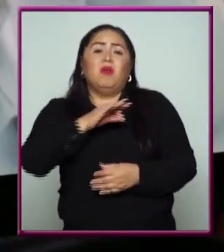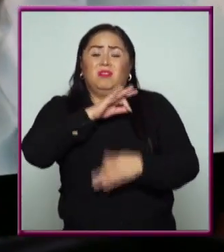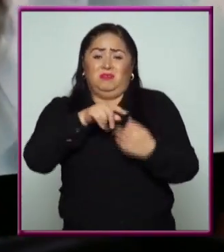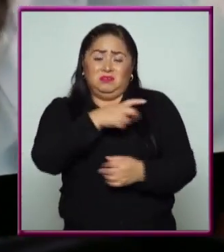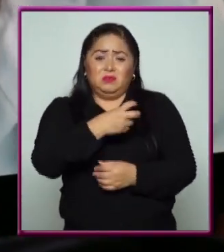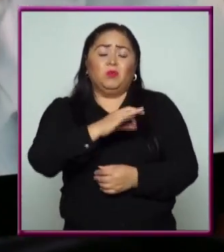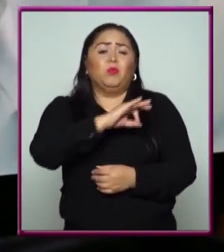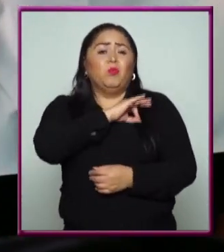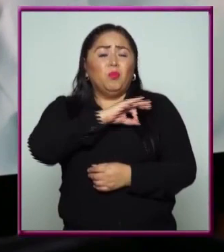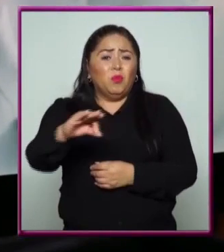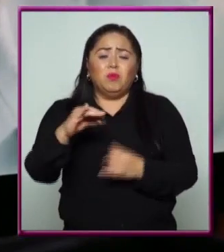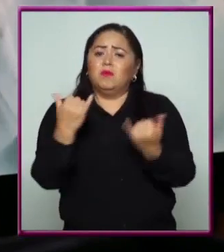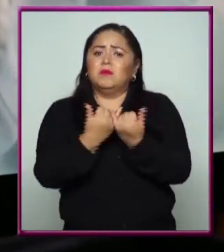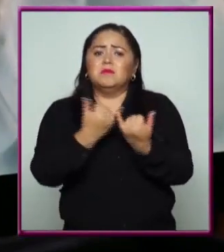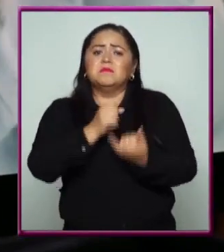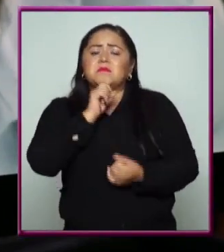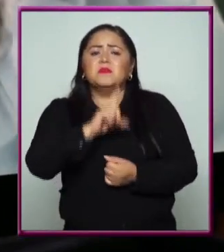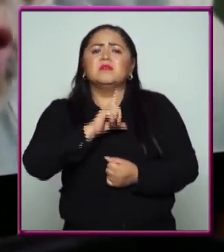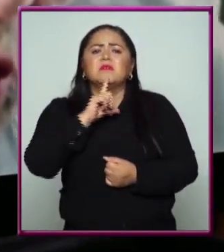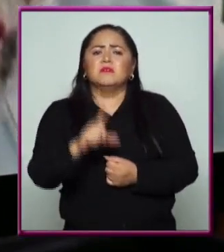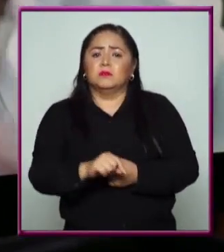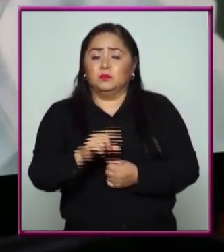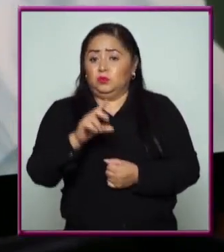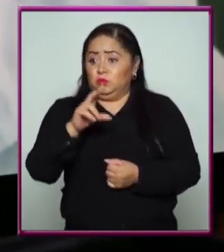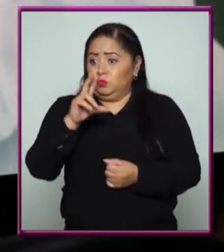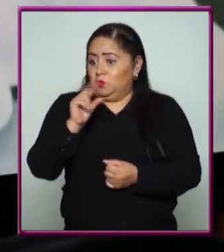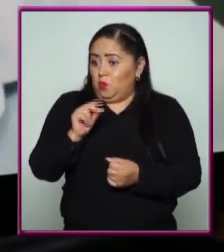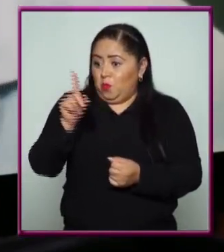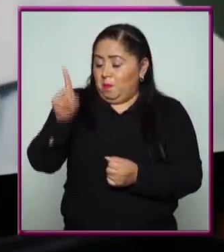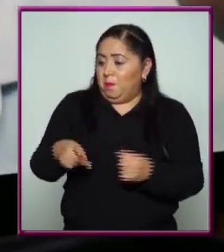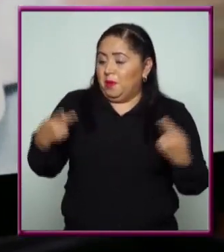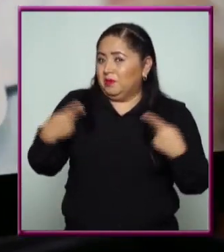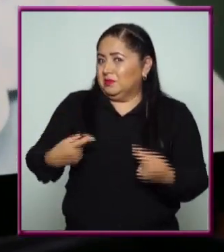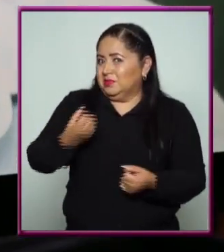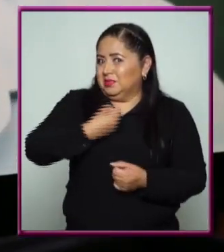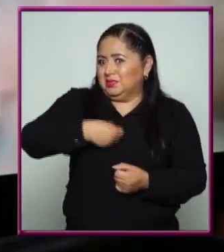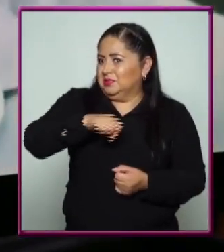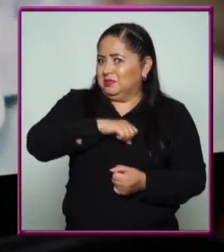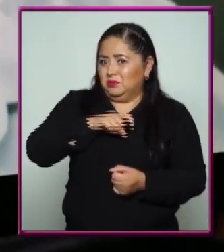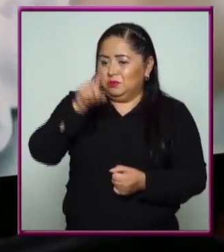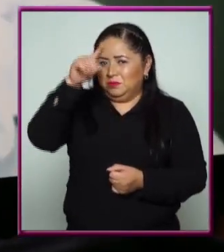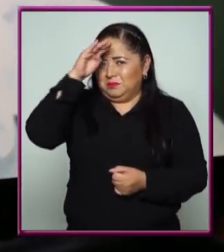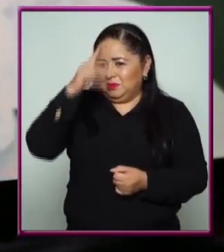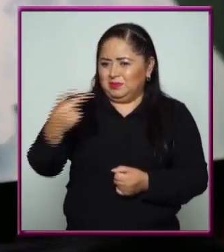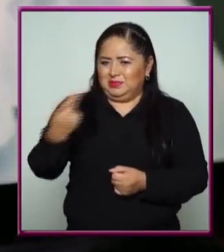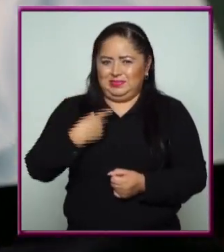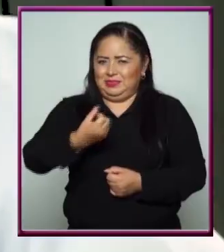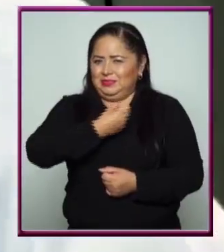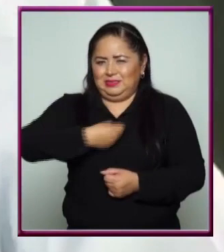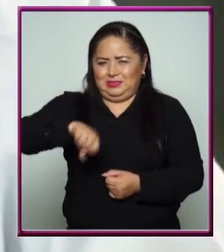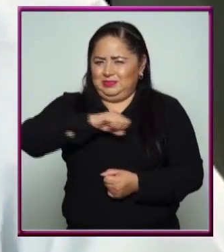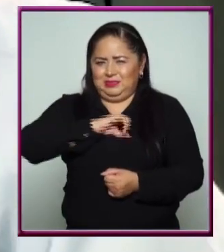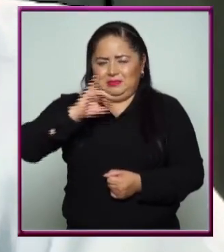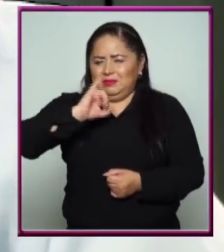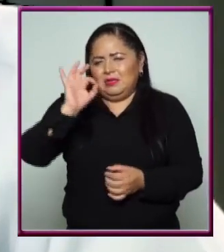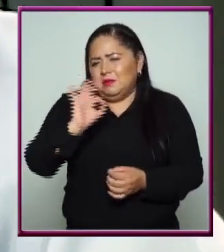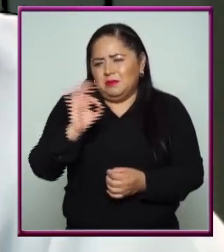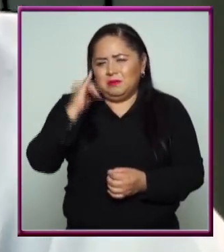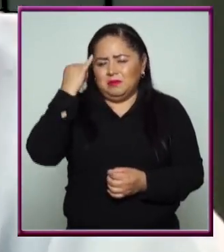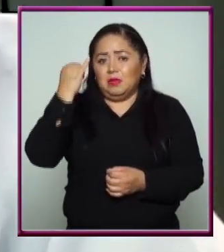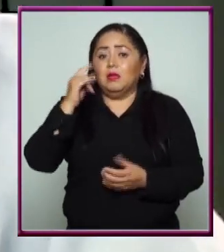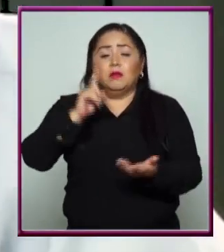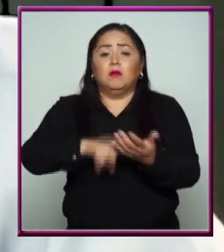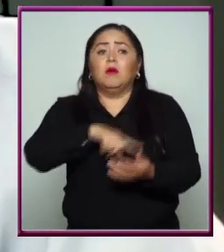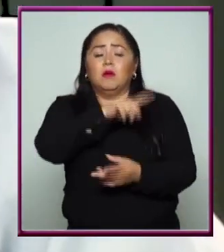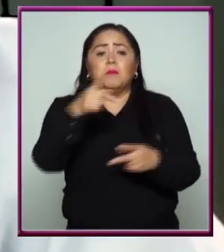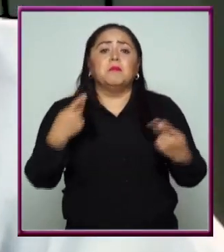pueden ser causadas no en personas sanas como usted y yo, suponiendo que usted y yo estamos sanos, sino